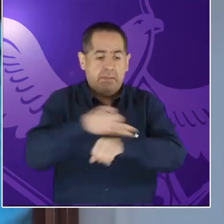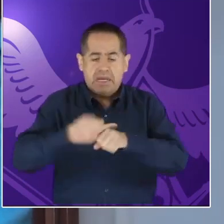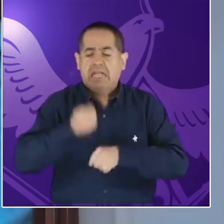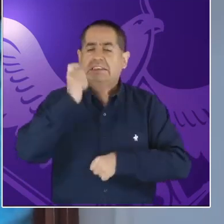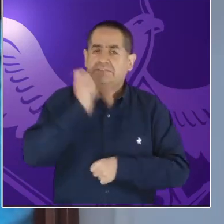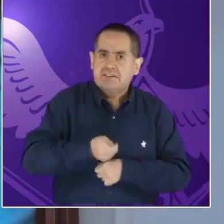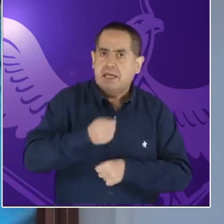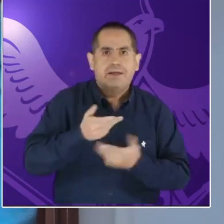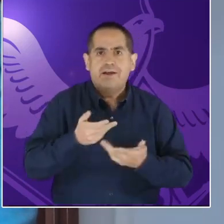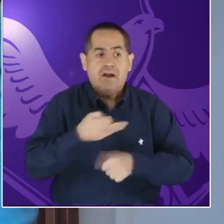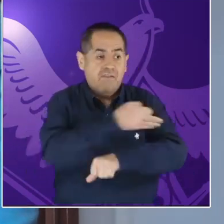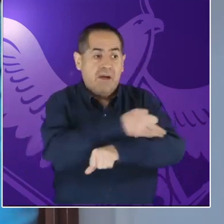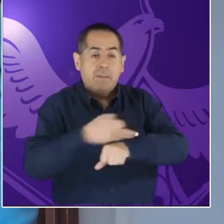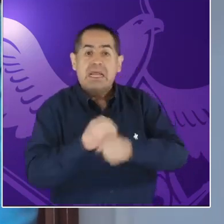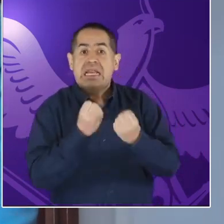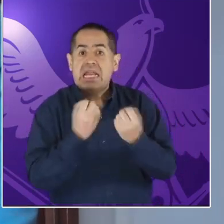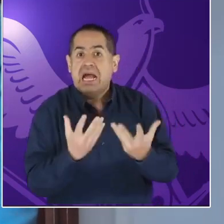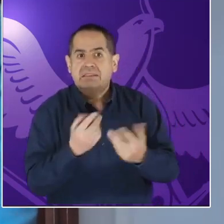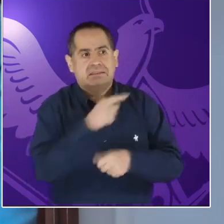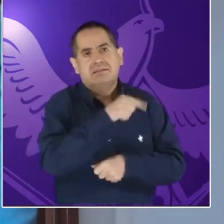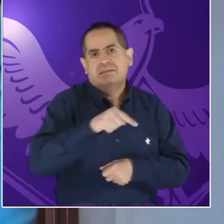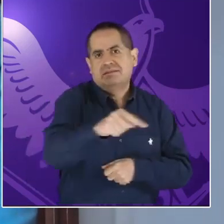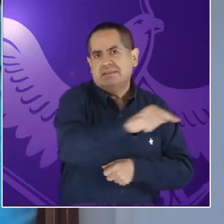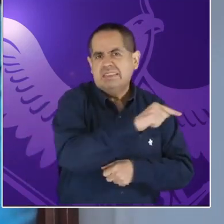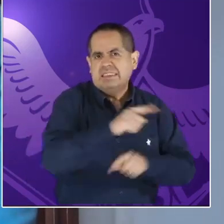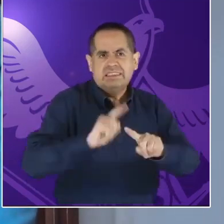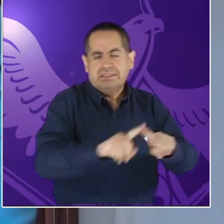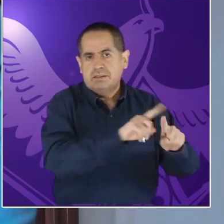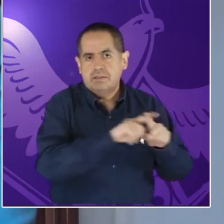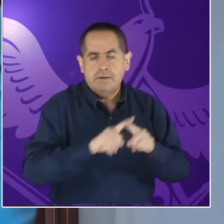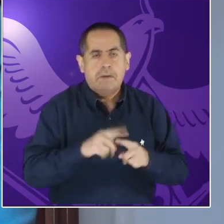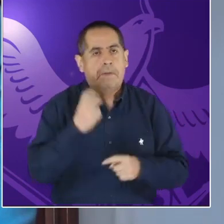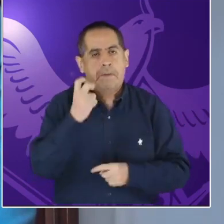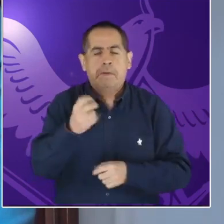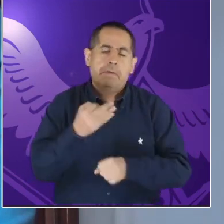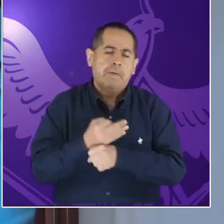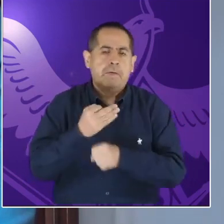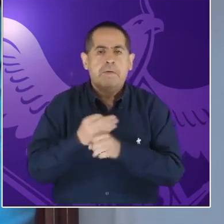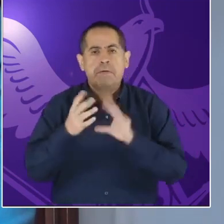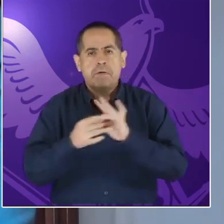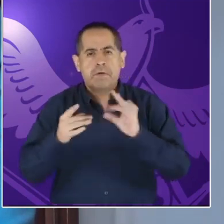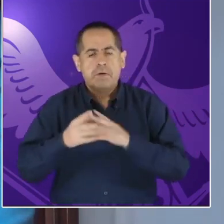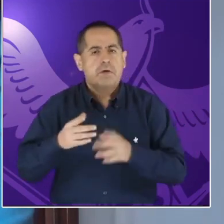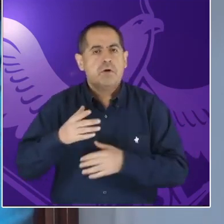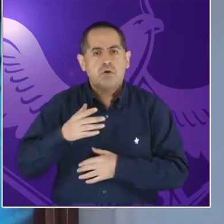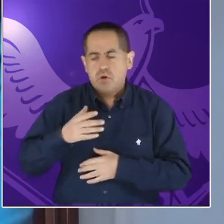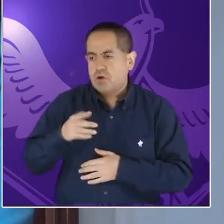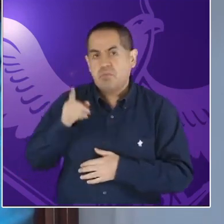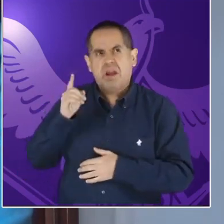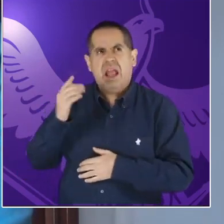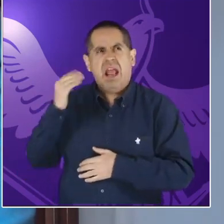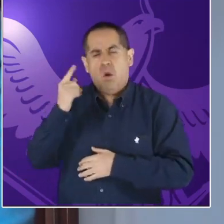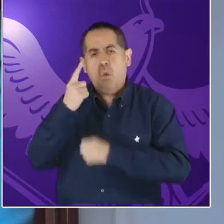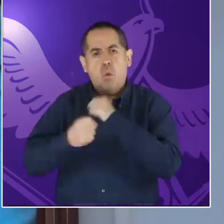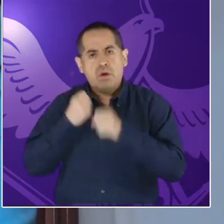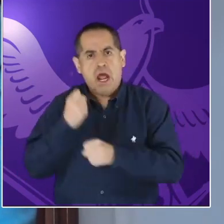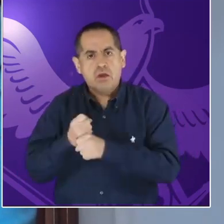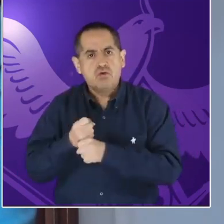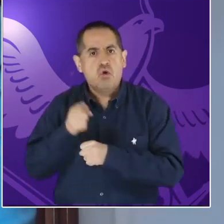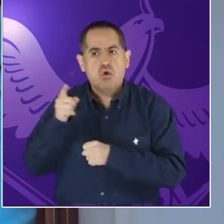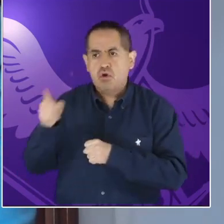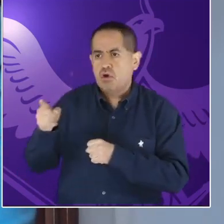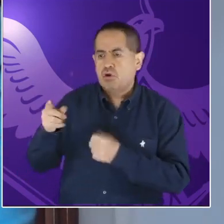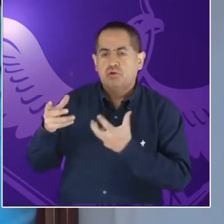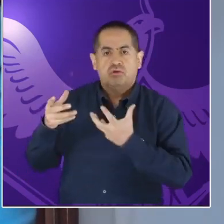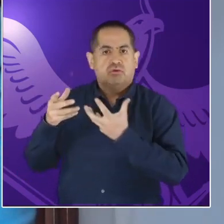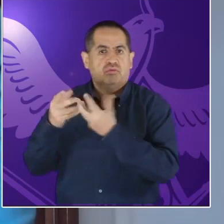lo que es familia, pero sin embargo quisiera señalar que a propósito de un trabajo efectuado el año pasado